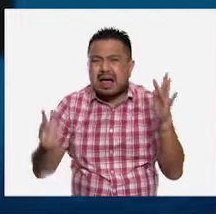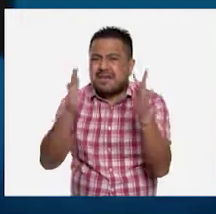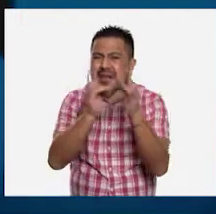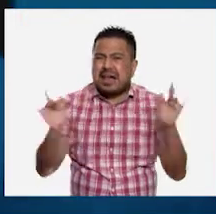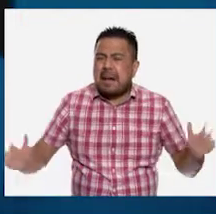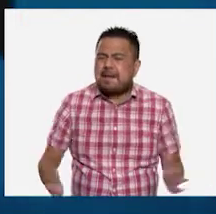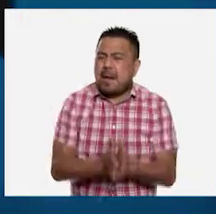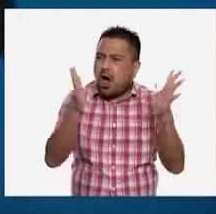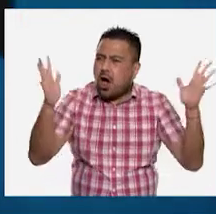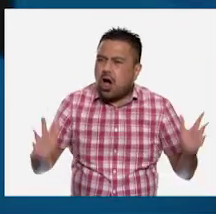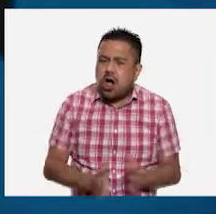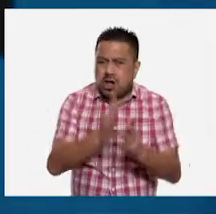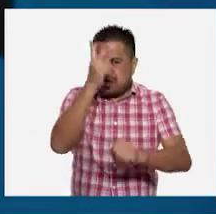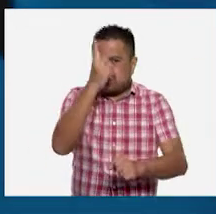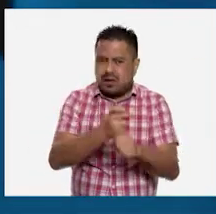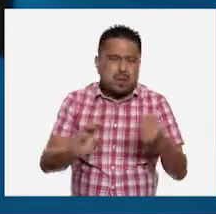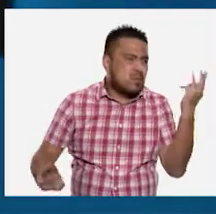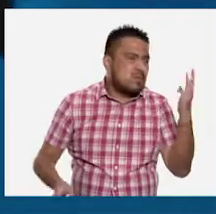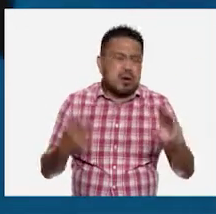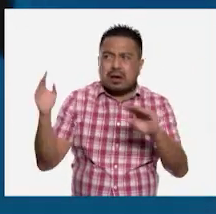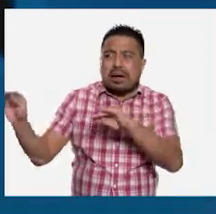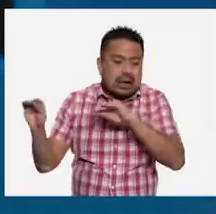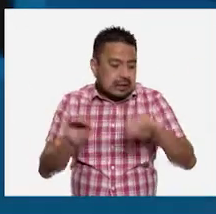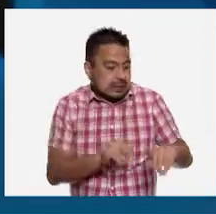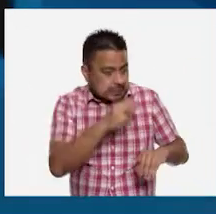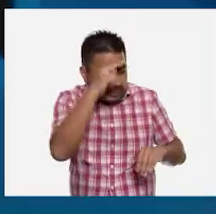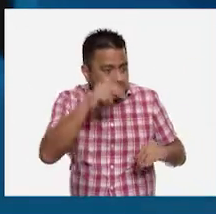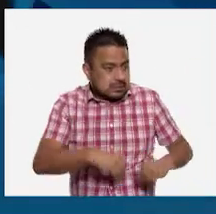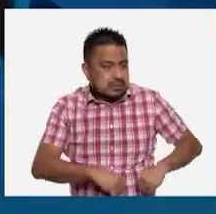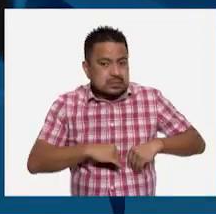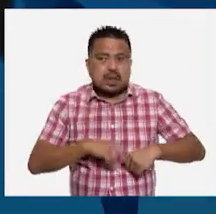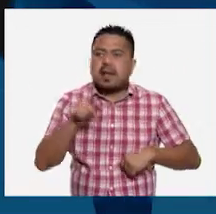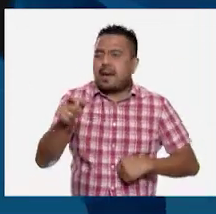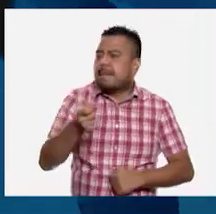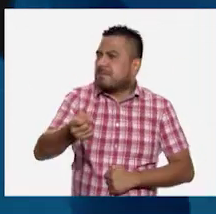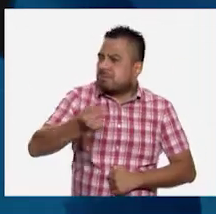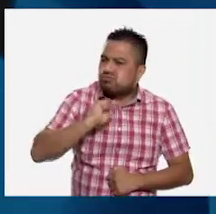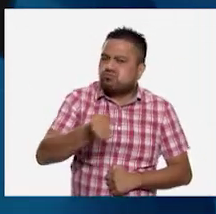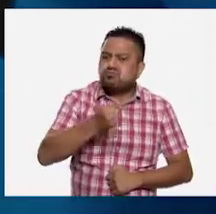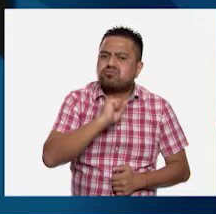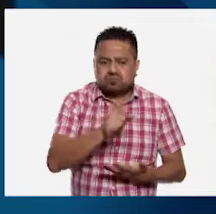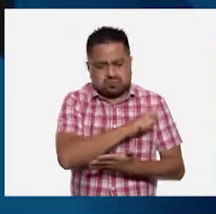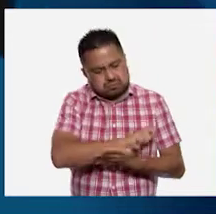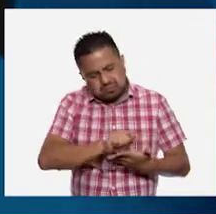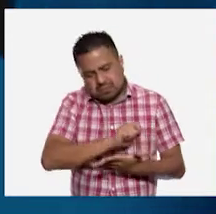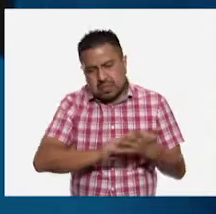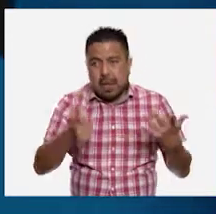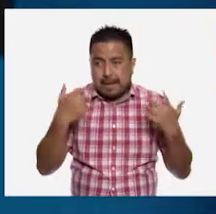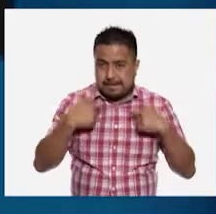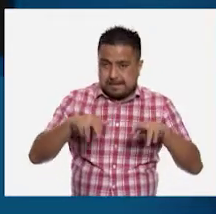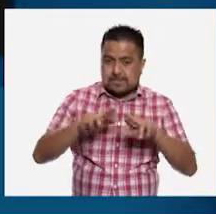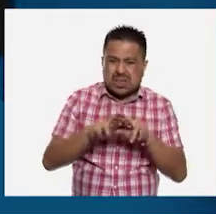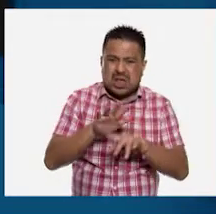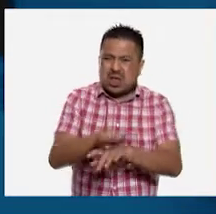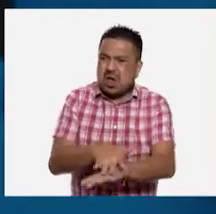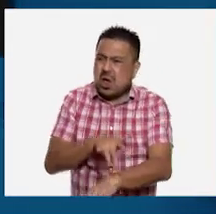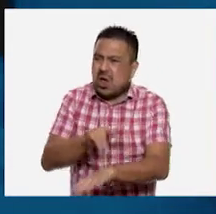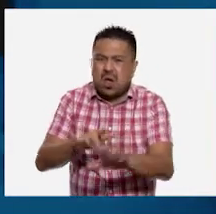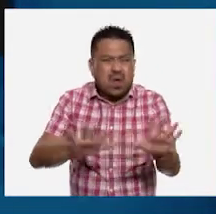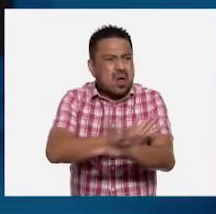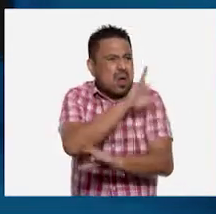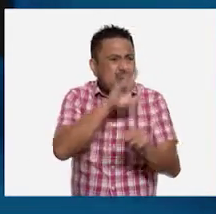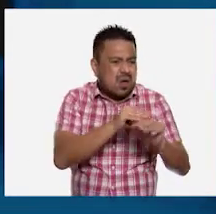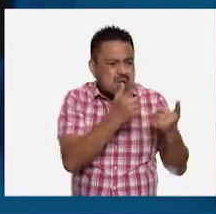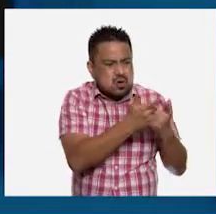Guerra Mundial y vino a vivir a México. Poniatowska es una periodista, escritora y profesora que ha tocado casi todos los